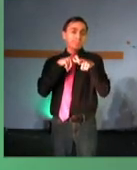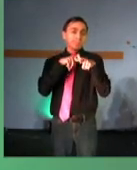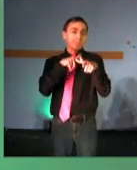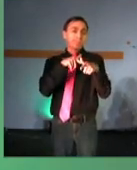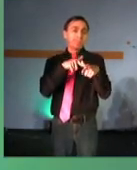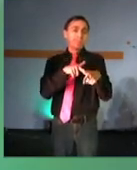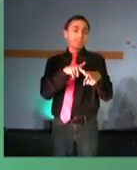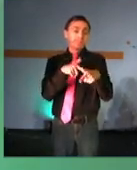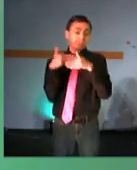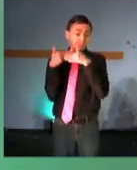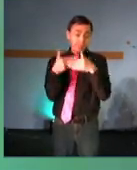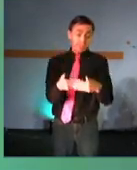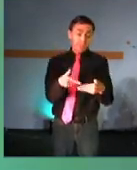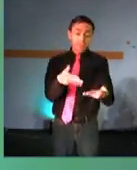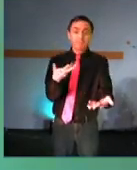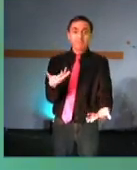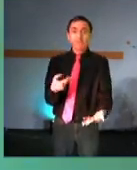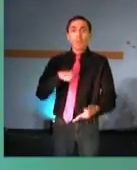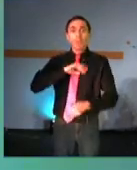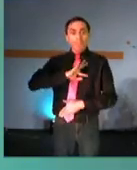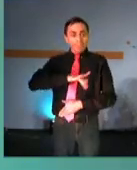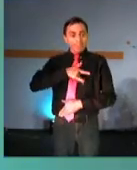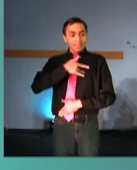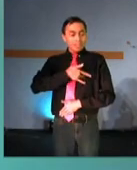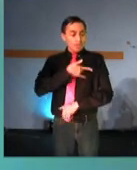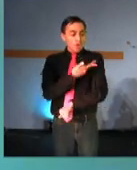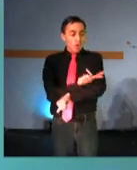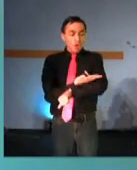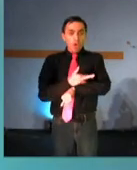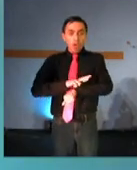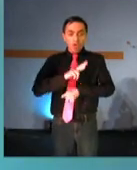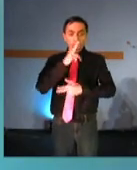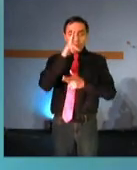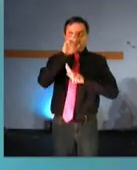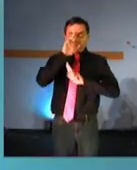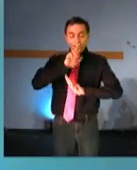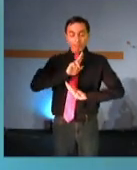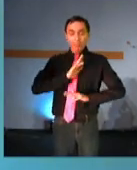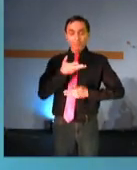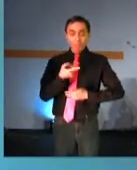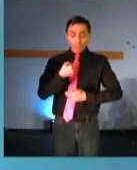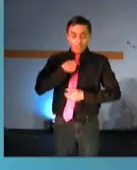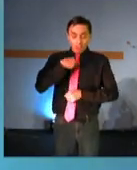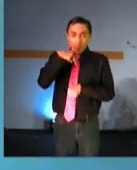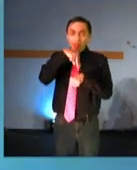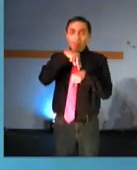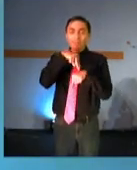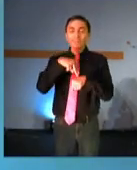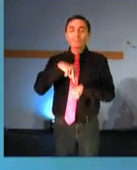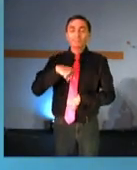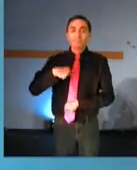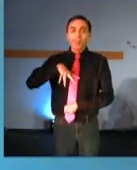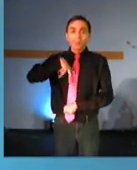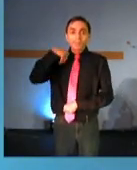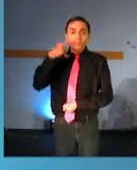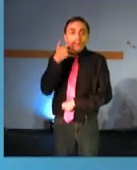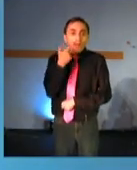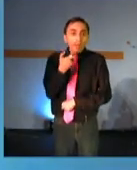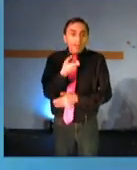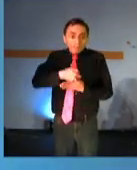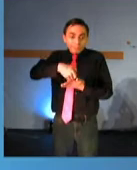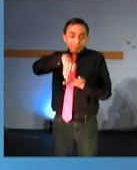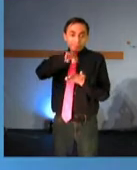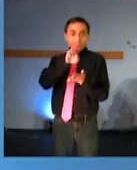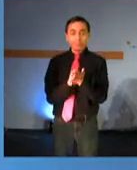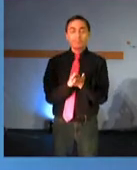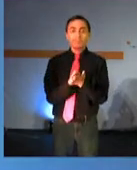me siento muy honrada de ser parte de las mujeres nicaragüenses luchadoras y valientes, como